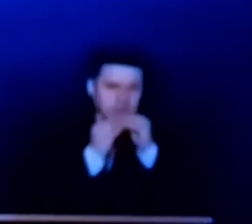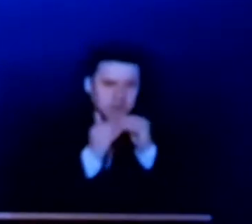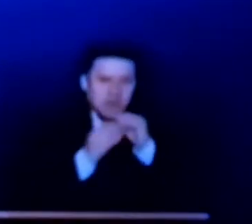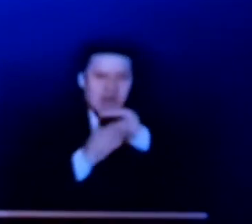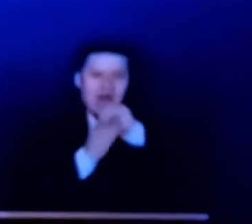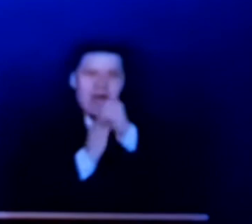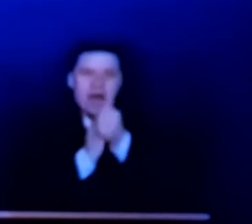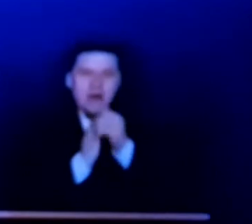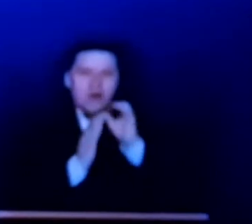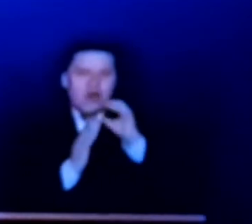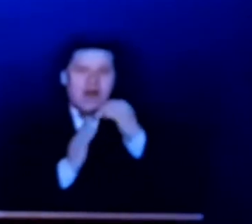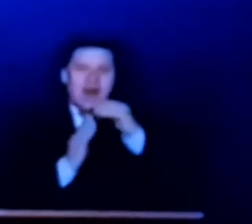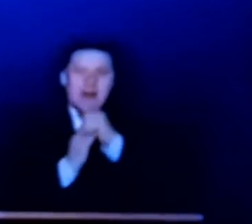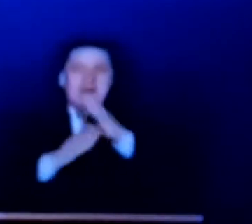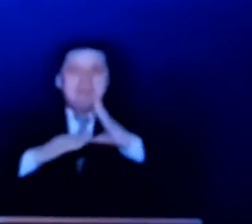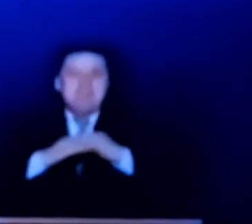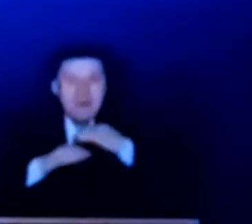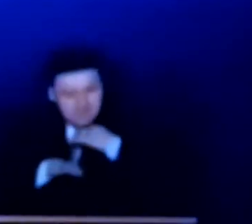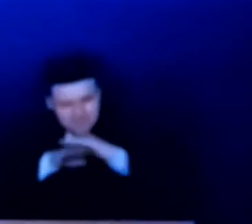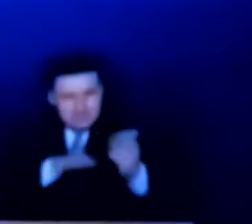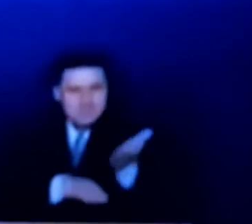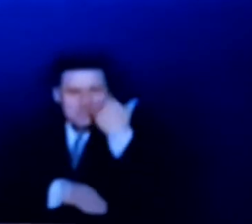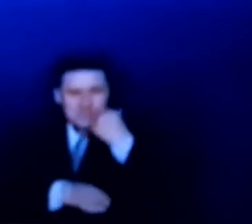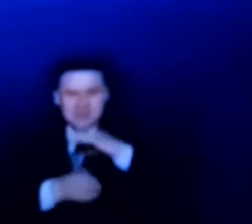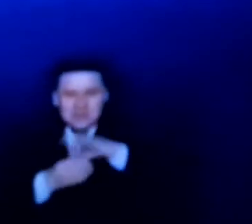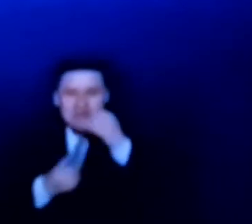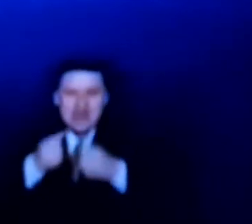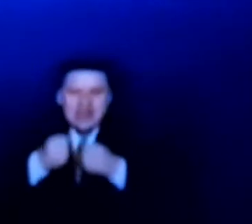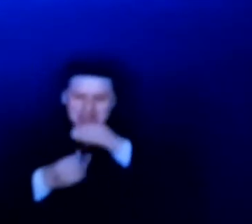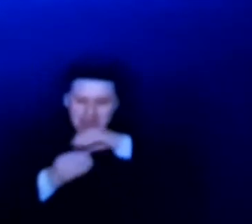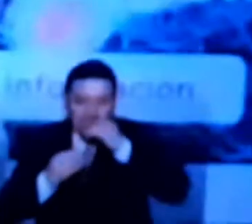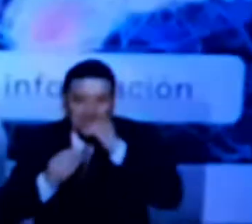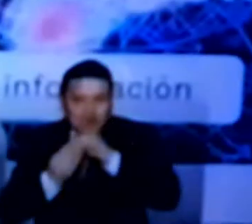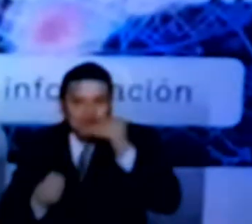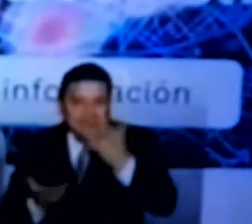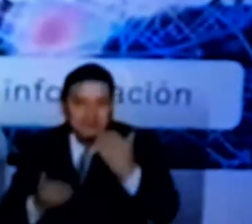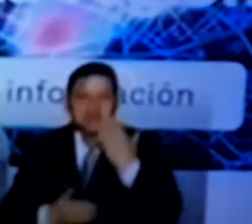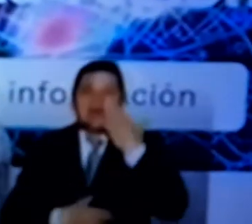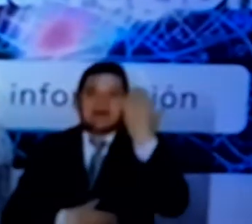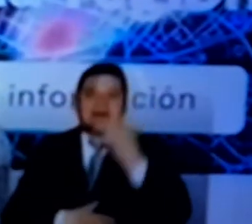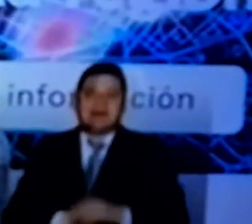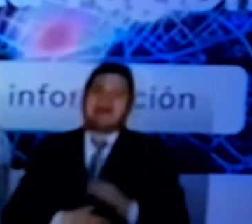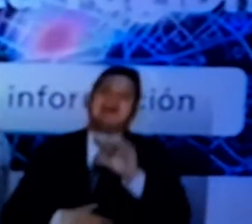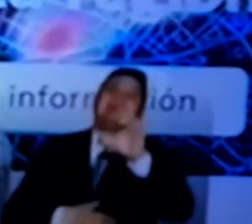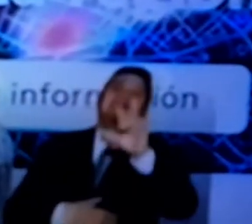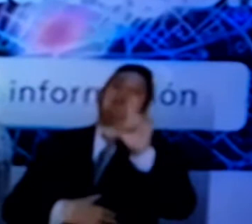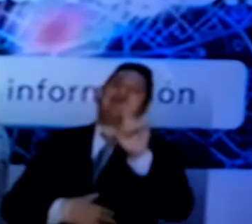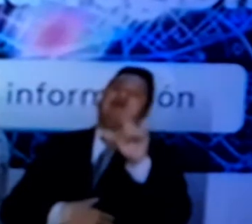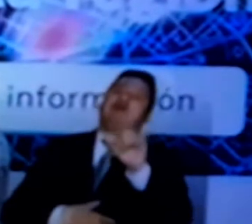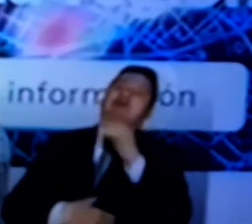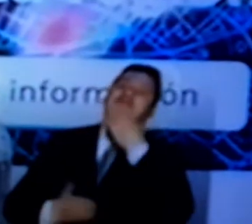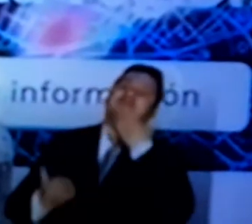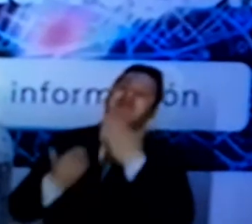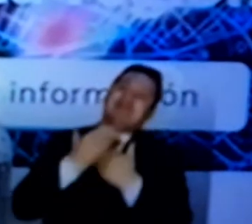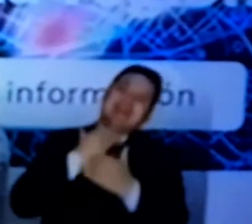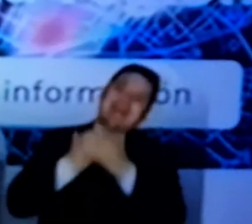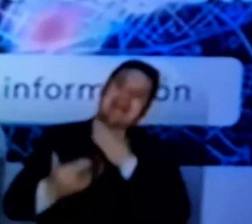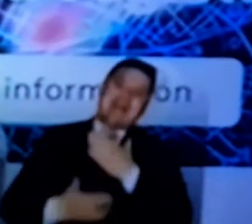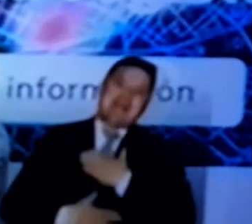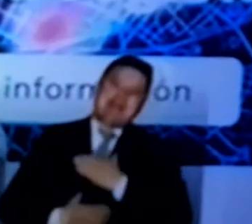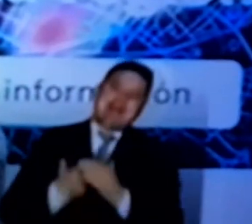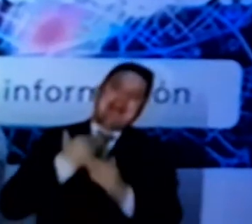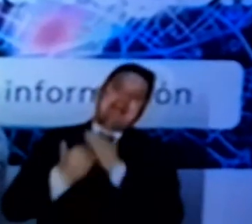arepo cañera, pan, con suero. Muchas gracias. Don Luis, muchas gracias por esa invitación que nos